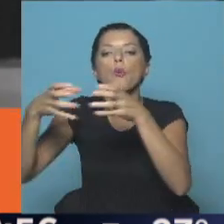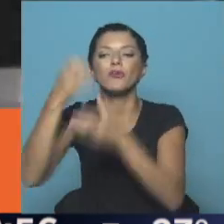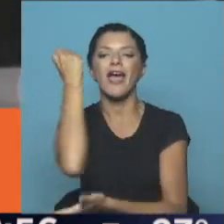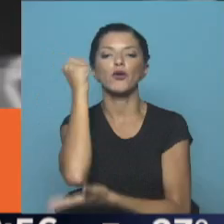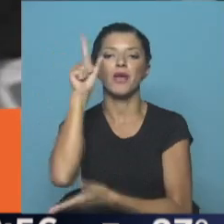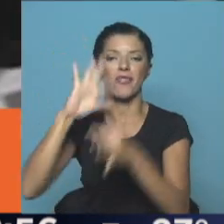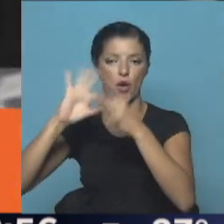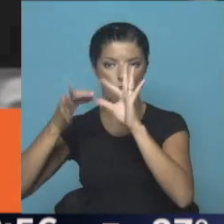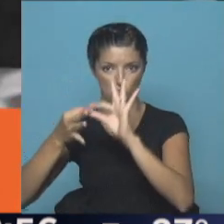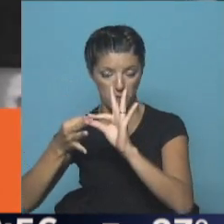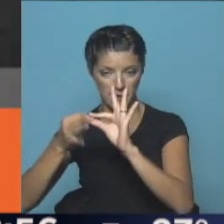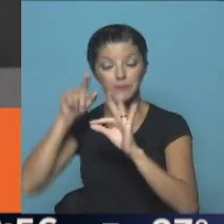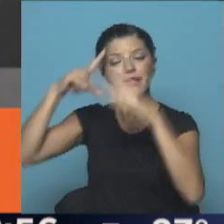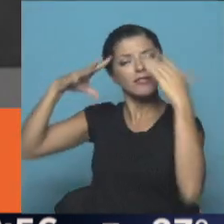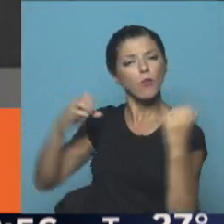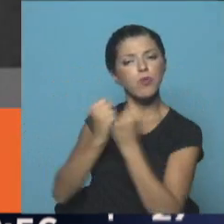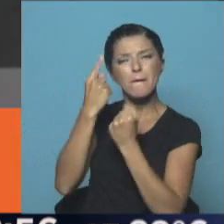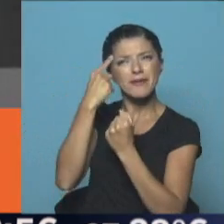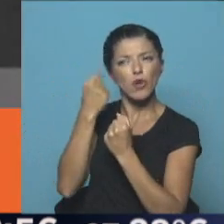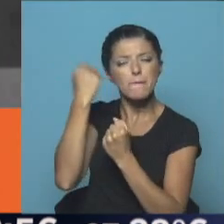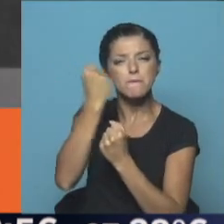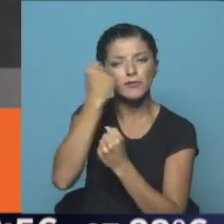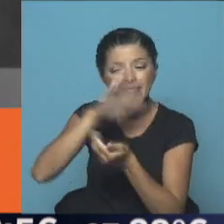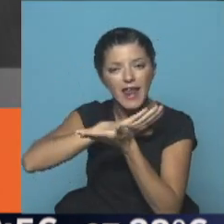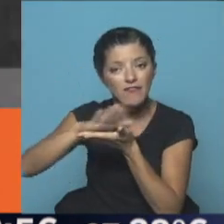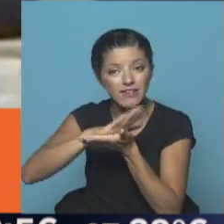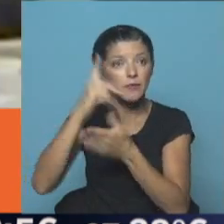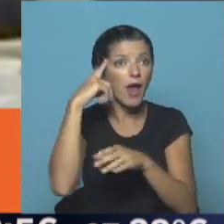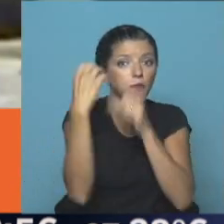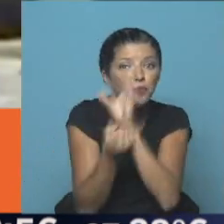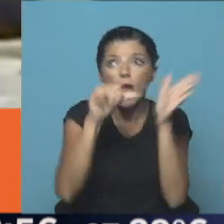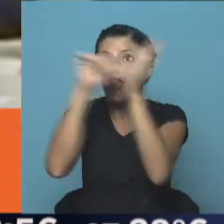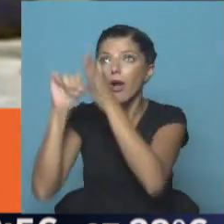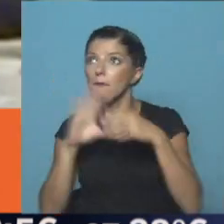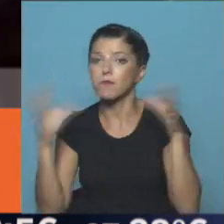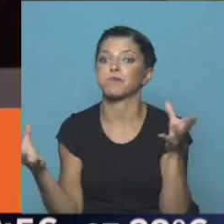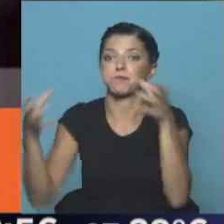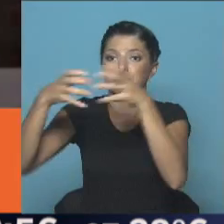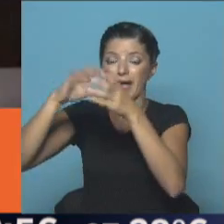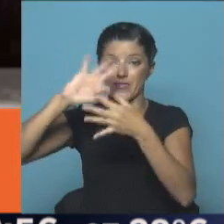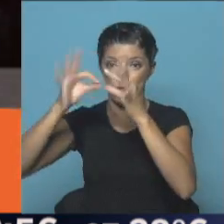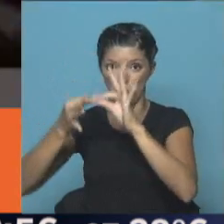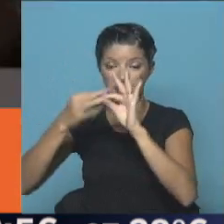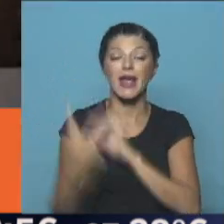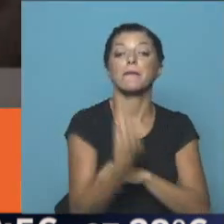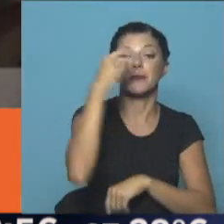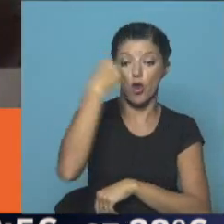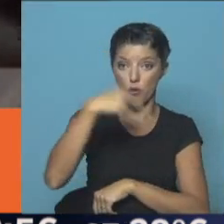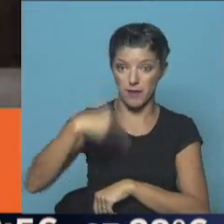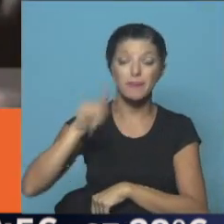Europea, un acuerdo considerado la piedra fundacional de la Unión Europea que se terminaría de plasmar el 1 de noviembre